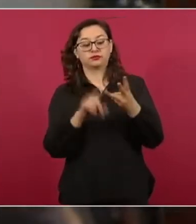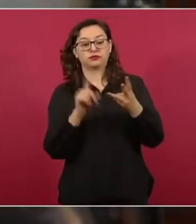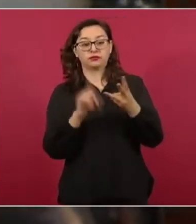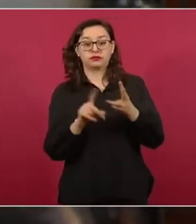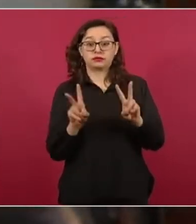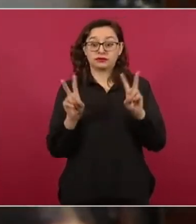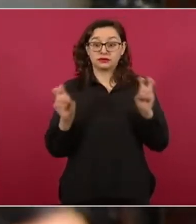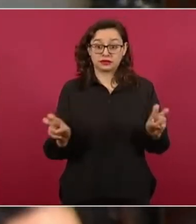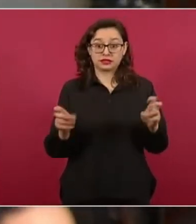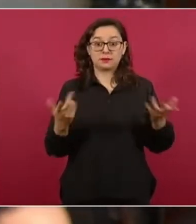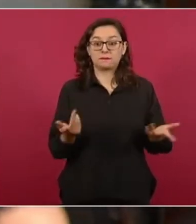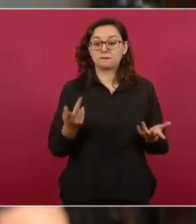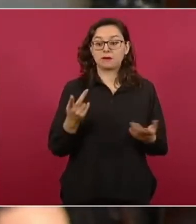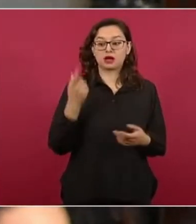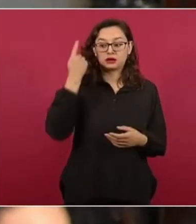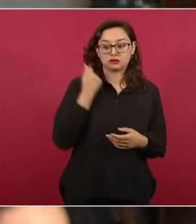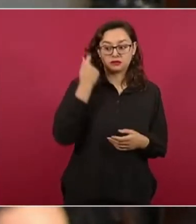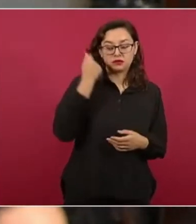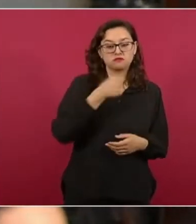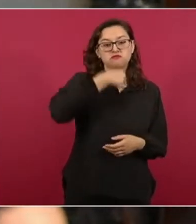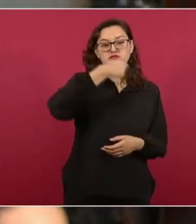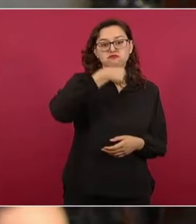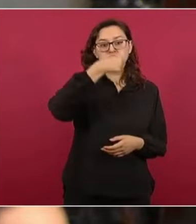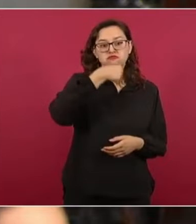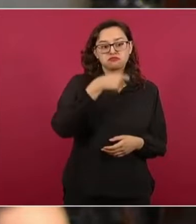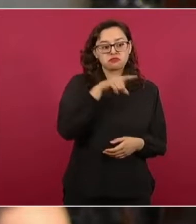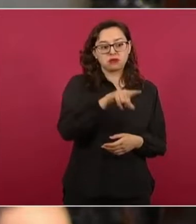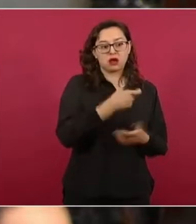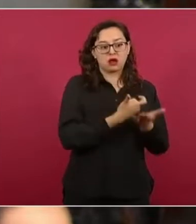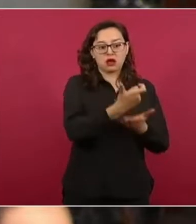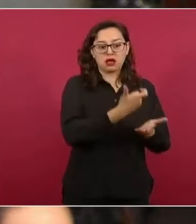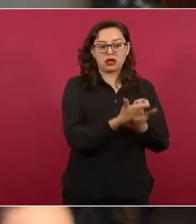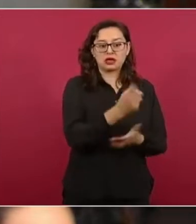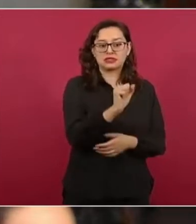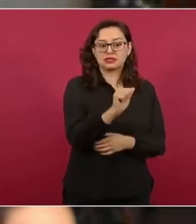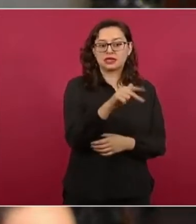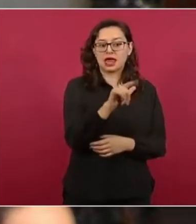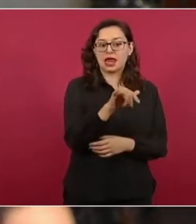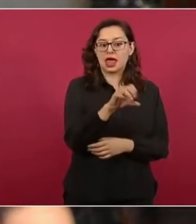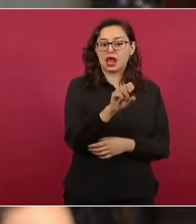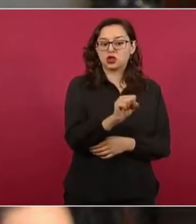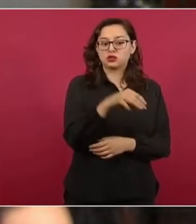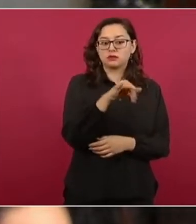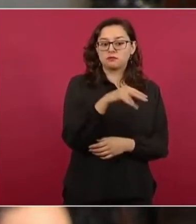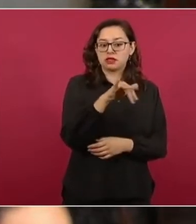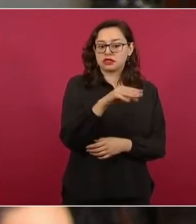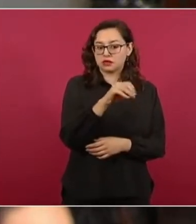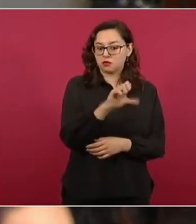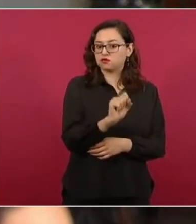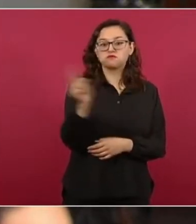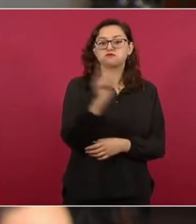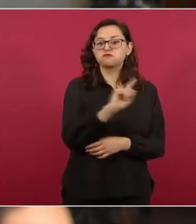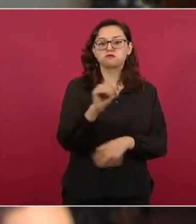de medirse algunas en salarios mínimos para empezarse a medir con UMAS. Tiene usted el proyecto